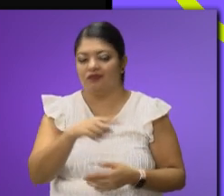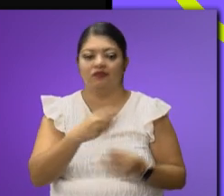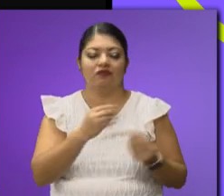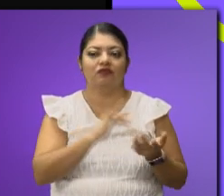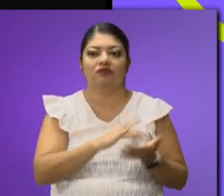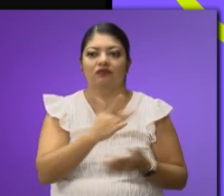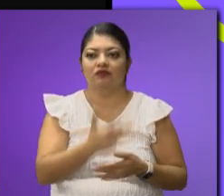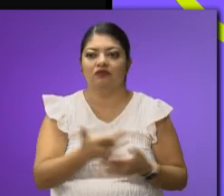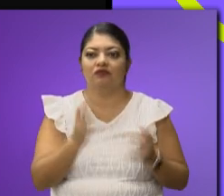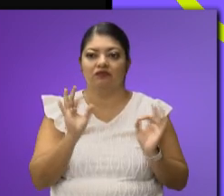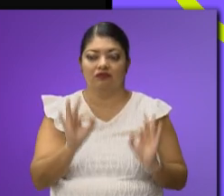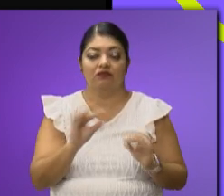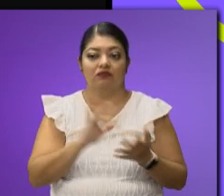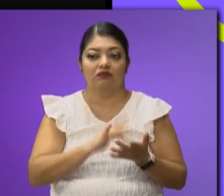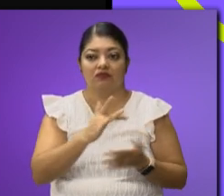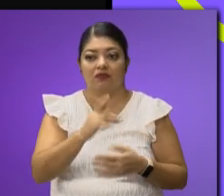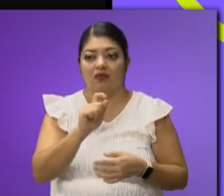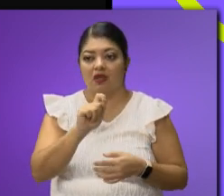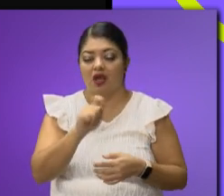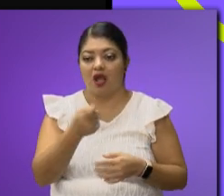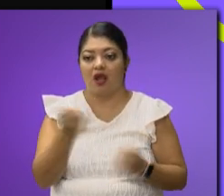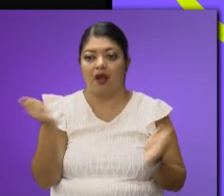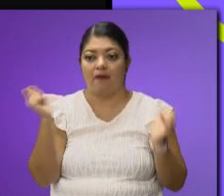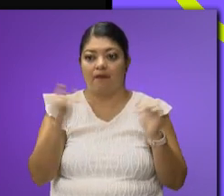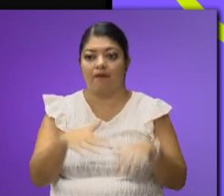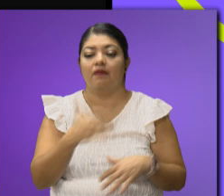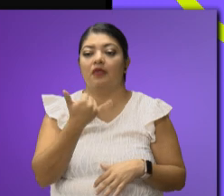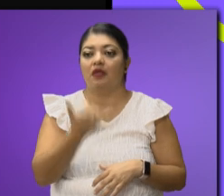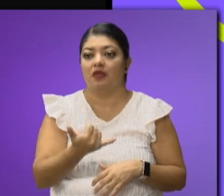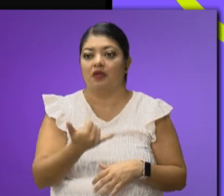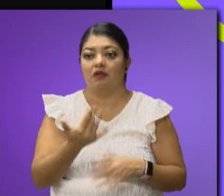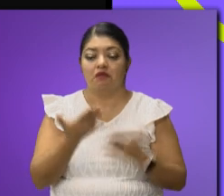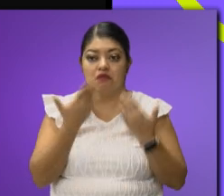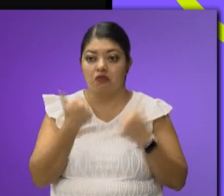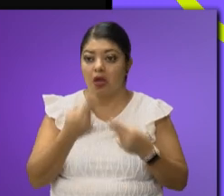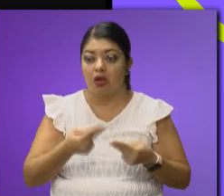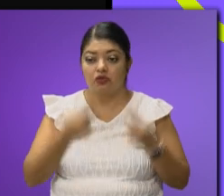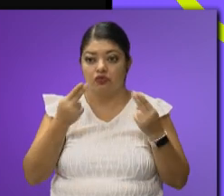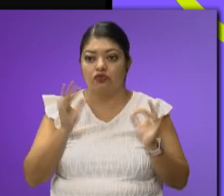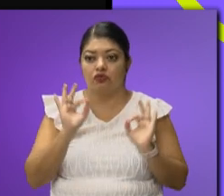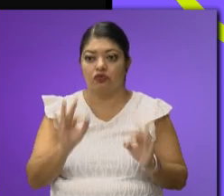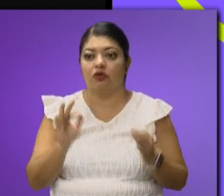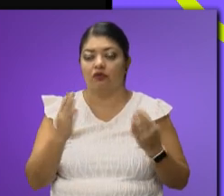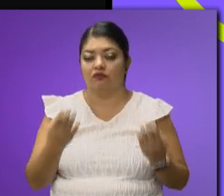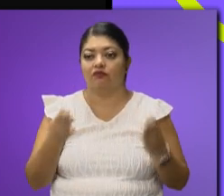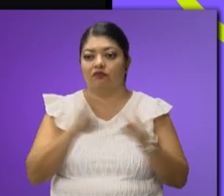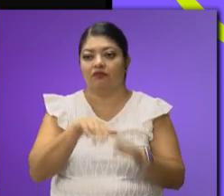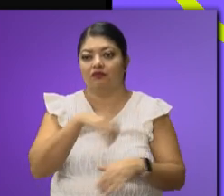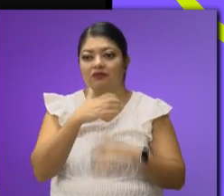gracias. Pues muchas gracias al canal Parlamento, y no habiendo más asuntos que tratar, se da por concluida esta